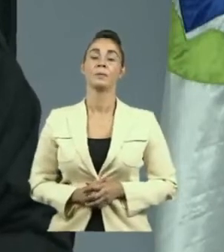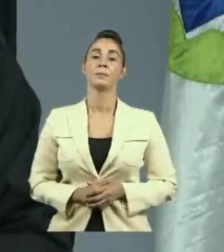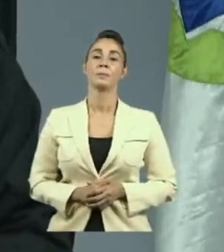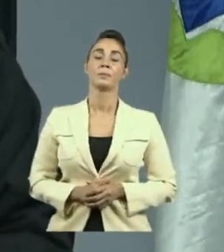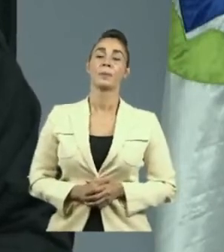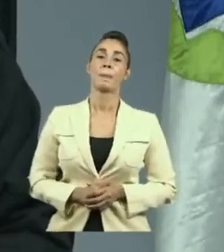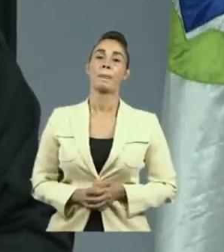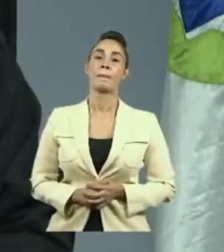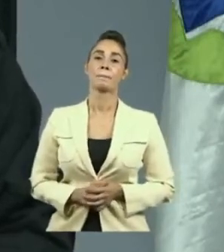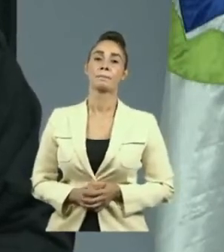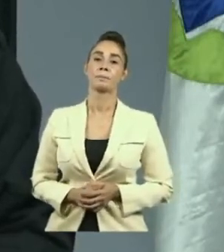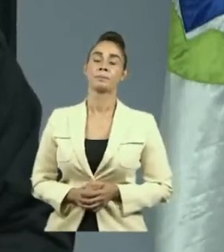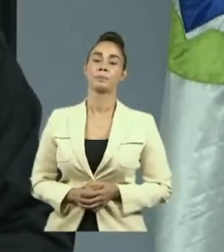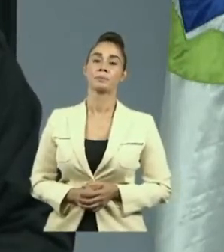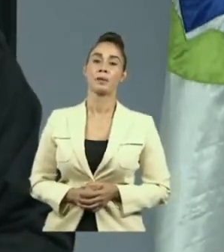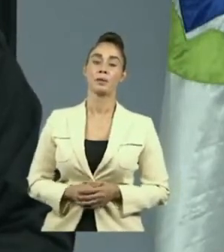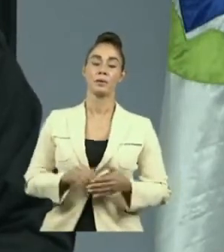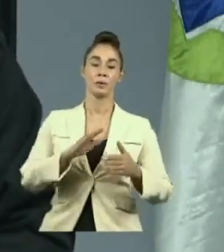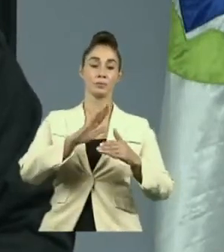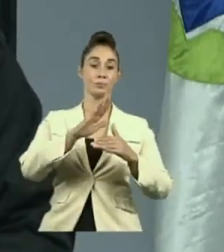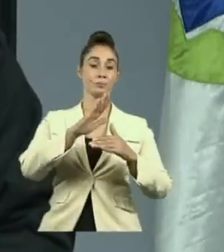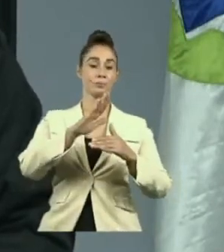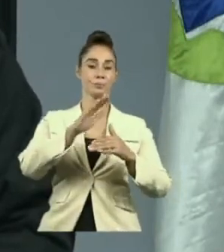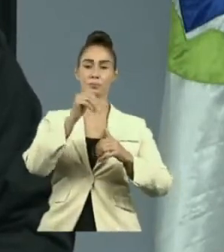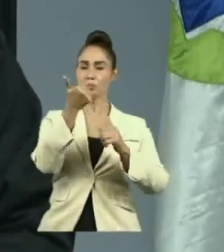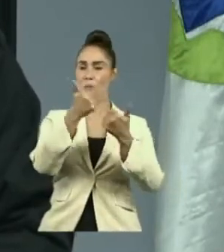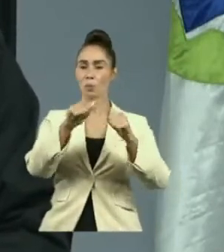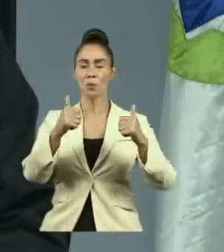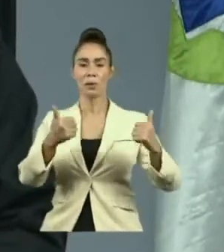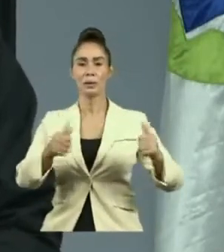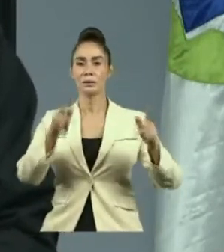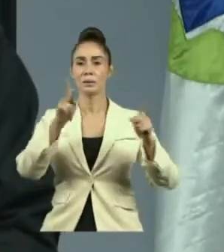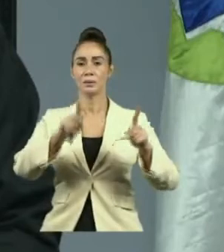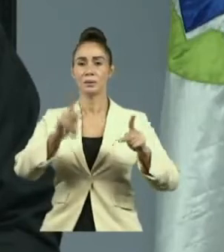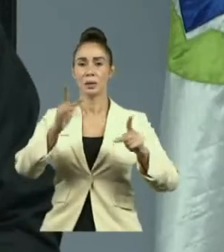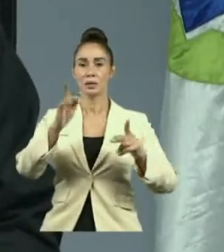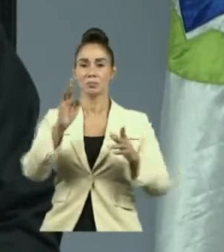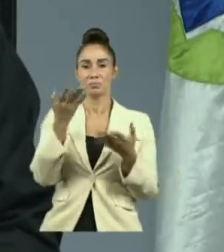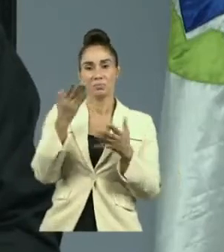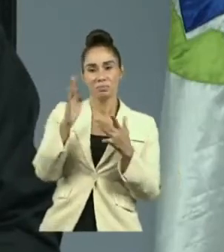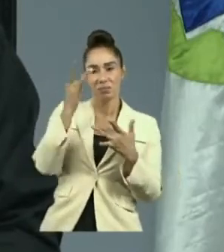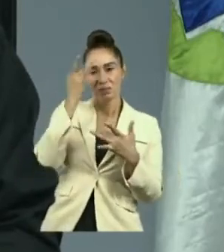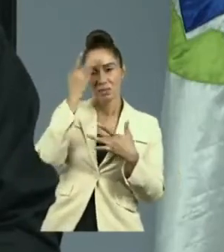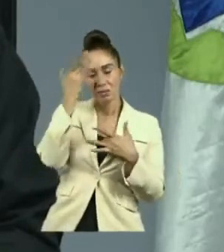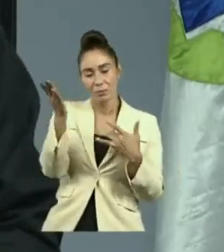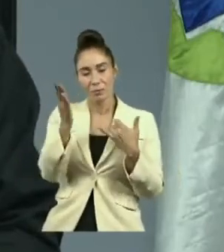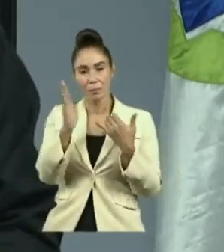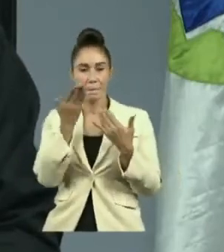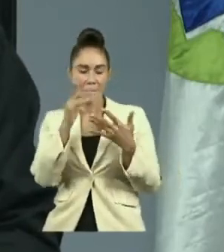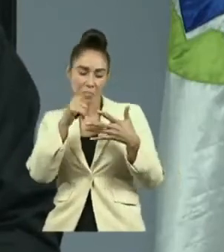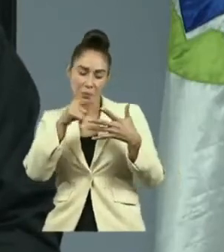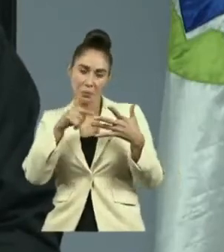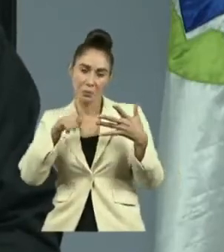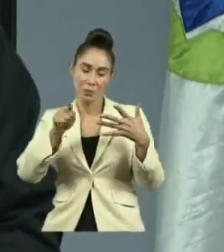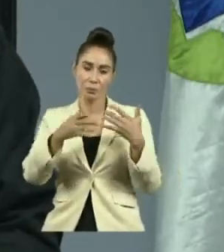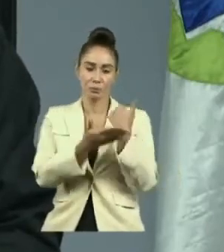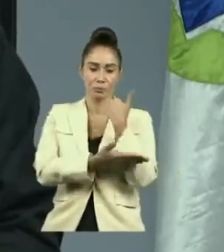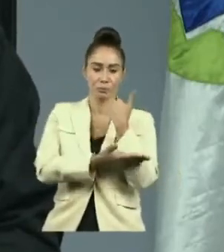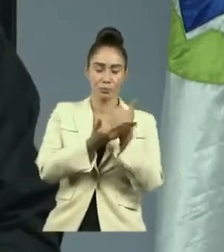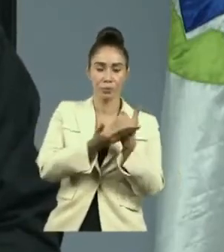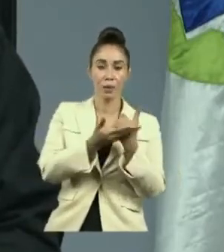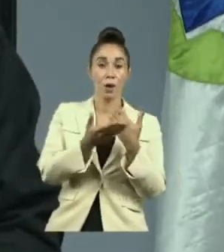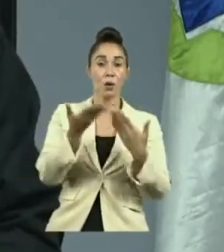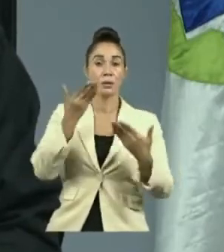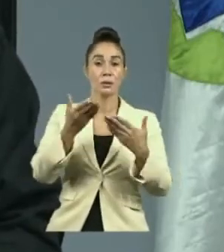toda persona que presenta síntomas o signos de esta enfermedad o enfermedad respiratoria